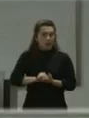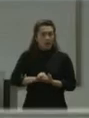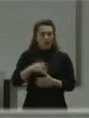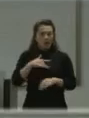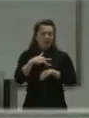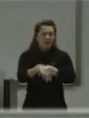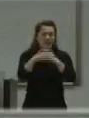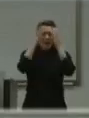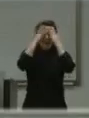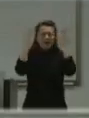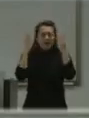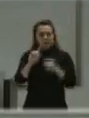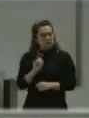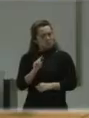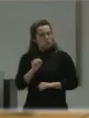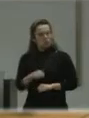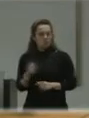demasiado tarde